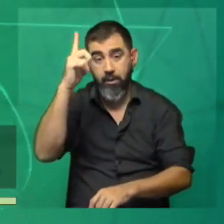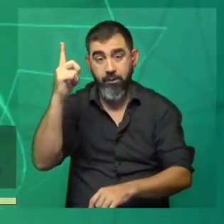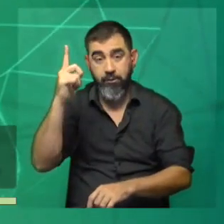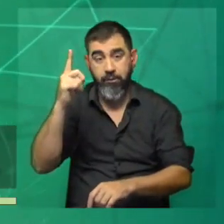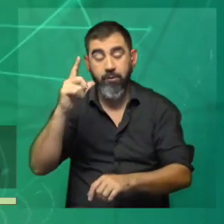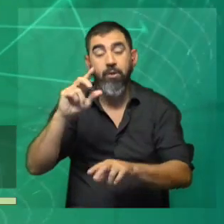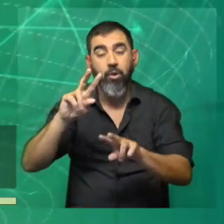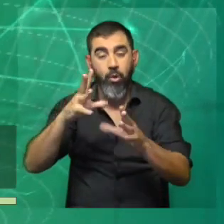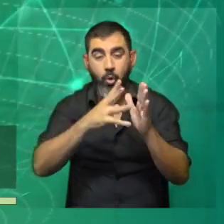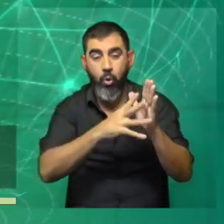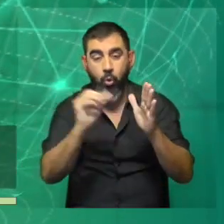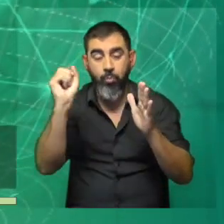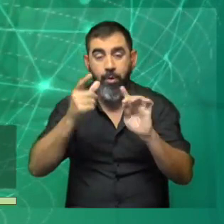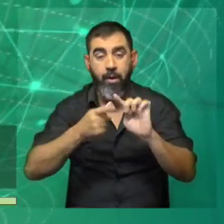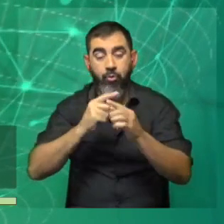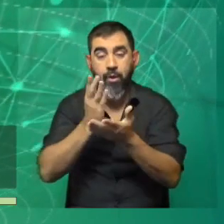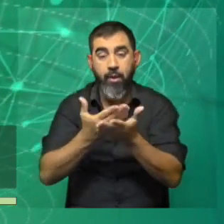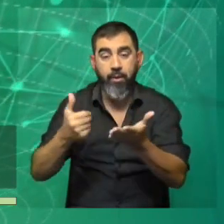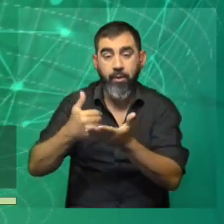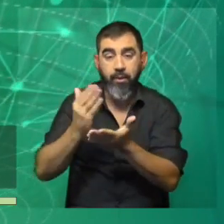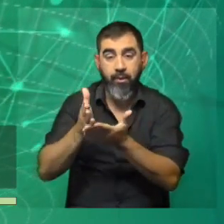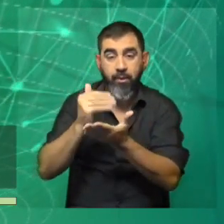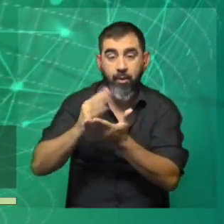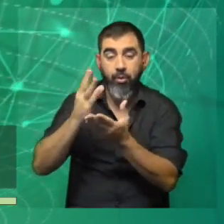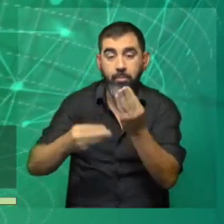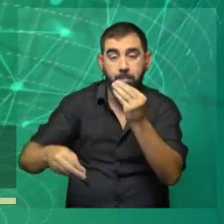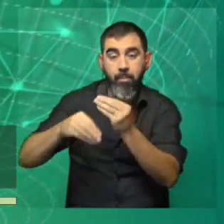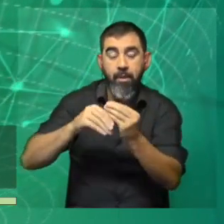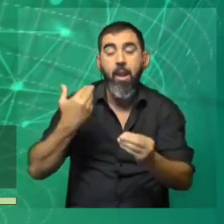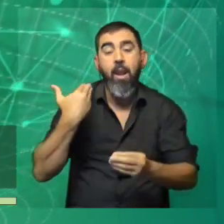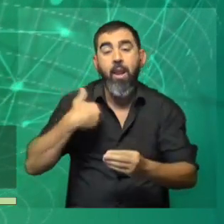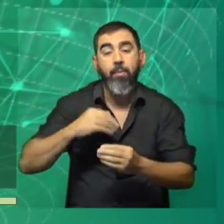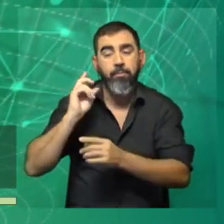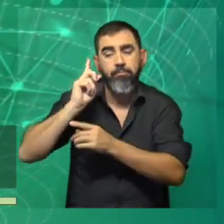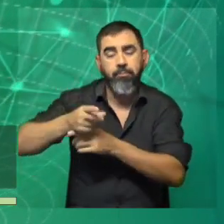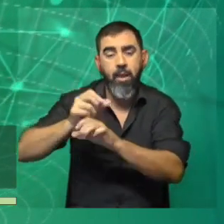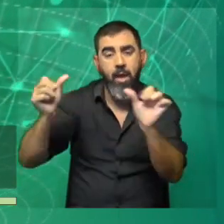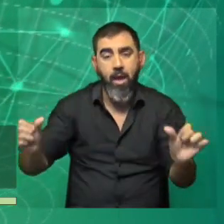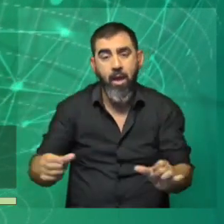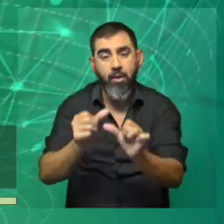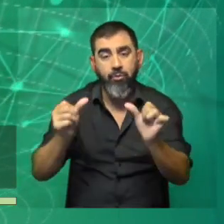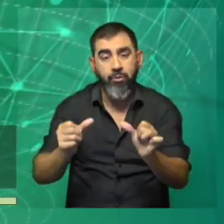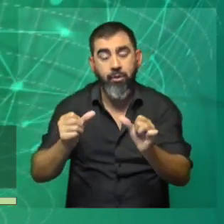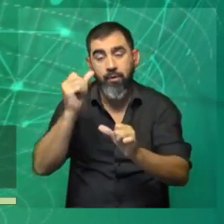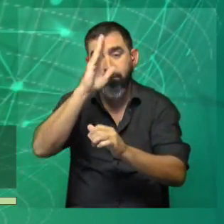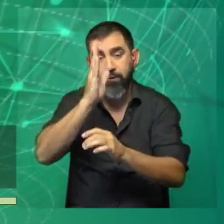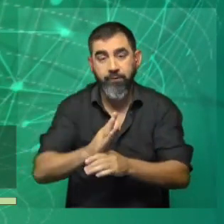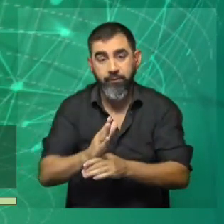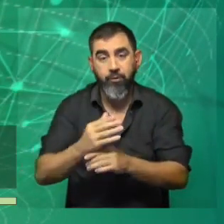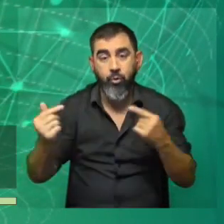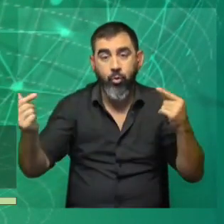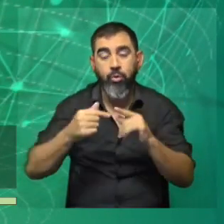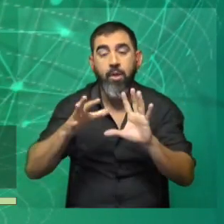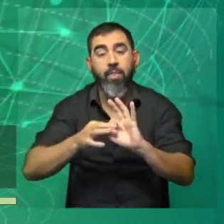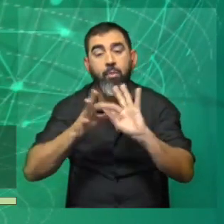Pou repitió a cancillería agregando un comentario lamentamos y condenamos las acciones llevadas a cabo en Brasil que atentan